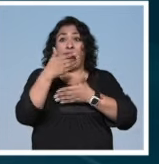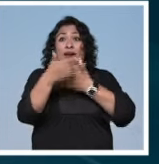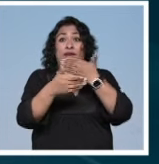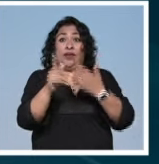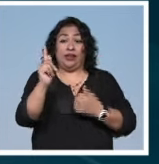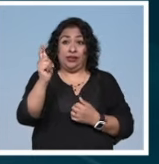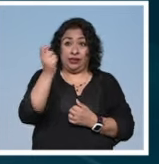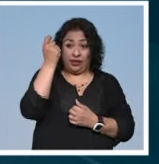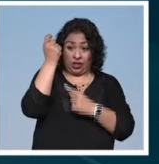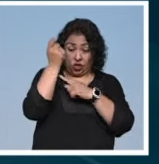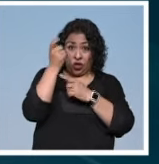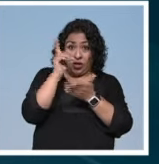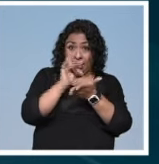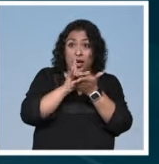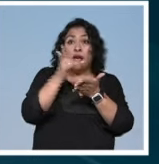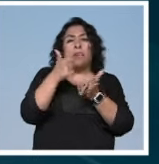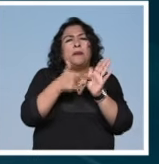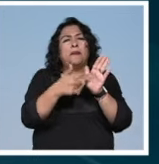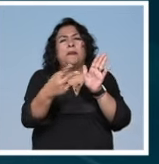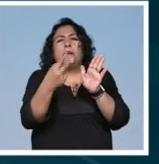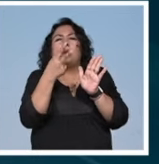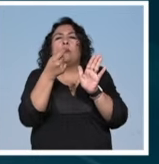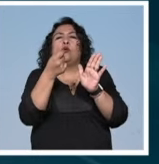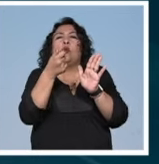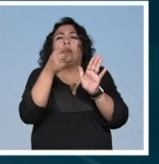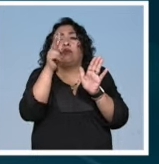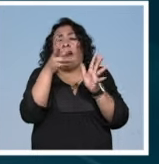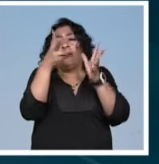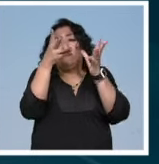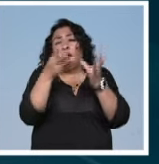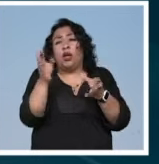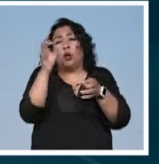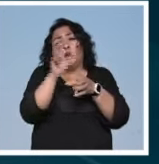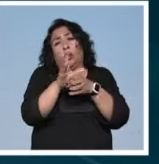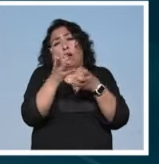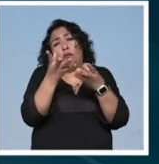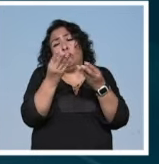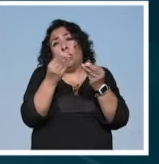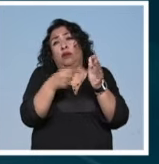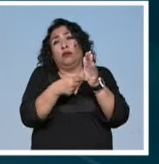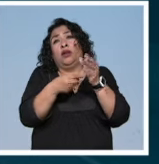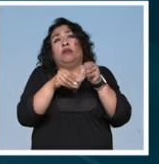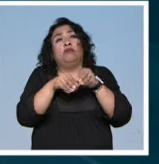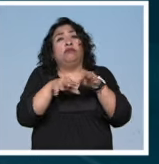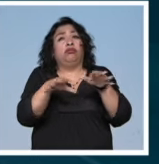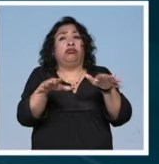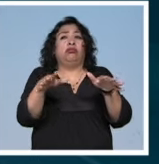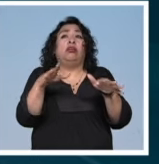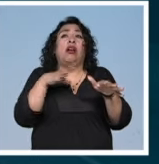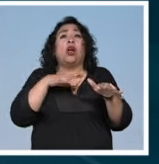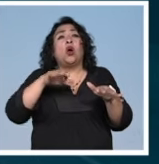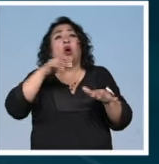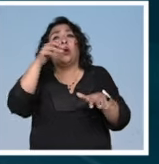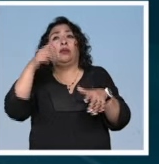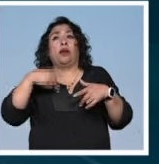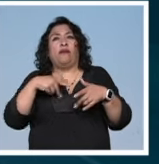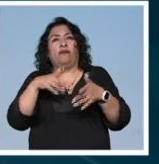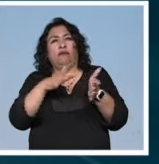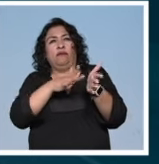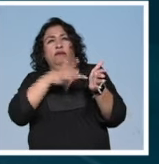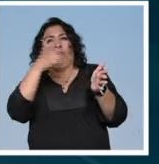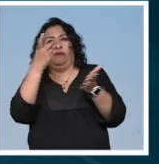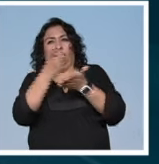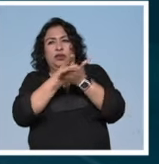de la tecnología, se puede mostrar un poquito de nuestra gran riqueza cultural, la cual se ha extendido a tal punto que extranjeros recrean estos